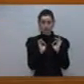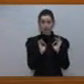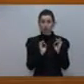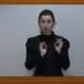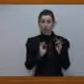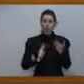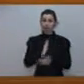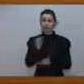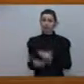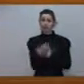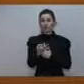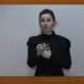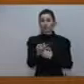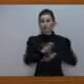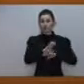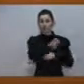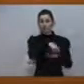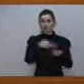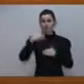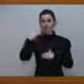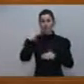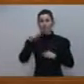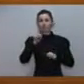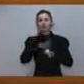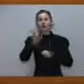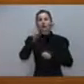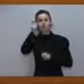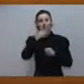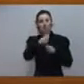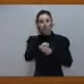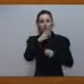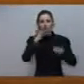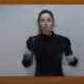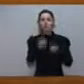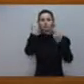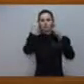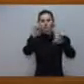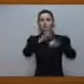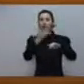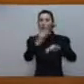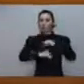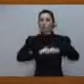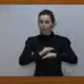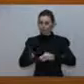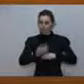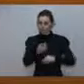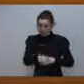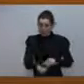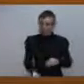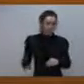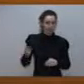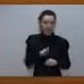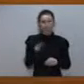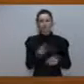indefinidos o laborales de la Consejería, en aquel momento de Medio Rural, que realizaban las campañas de saneamiento ganadero. Hoy repetimos la